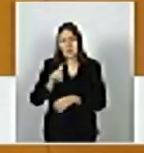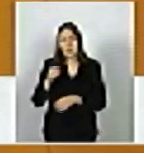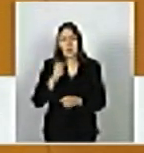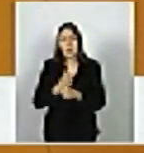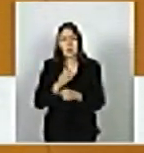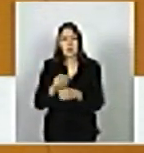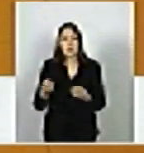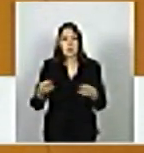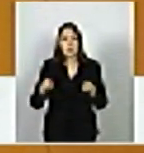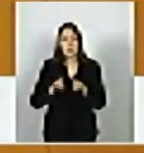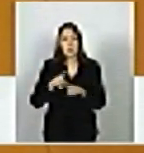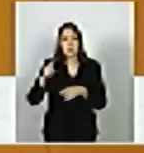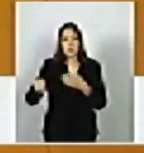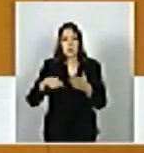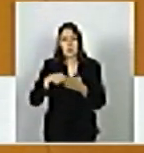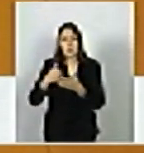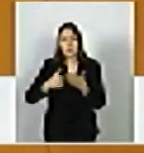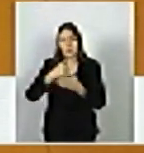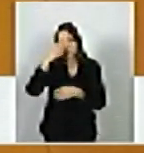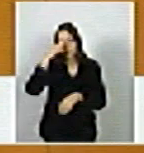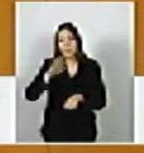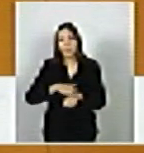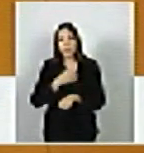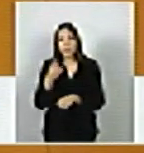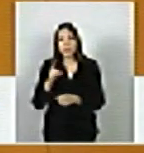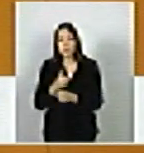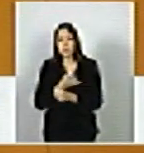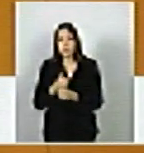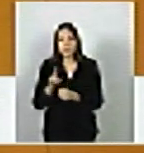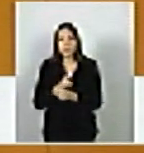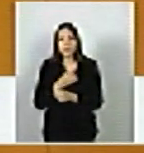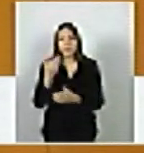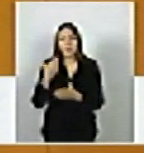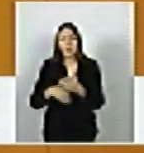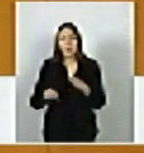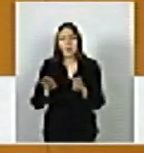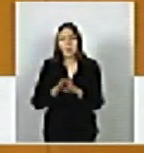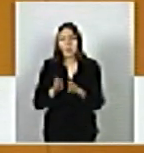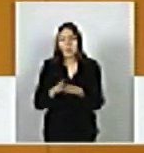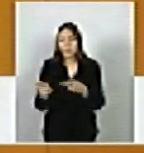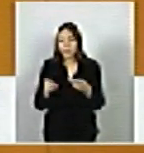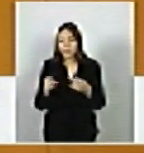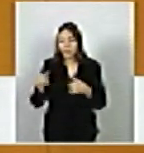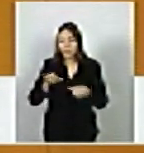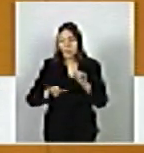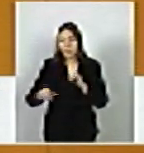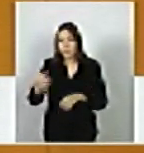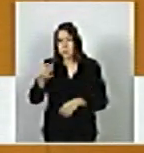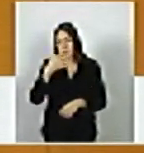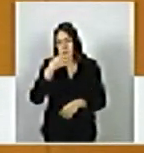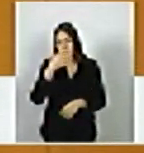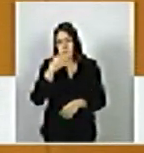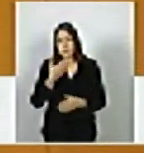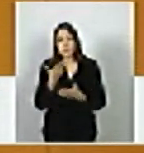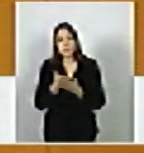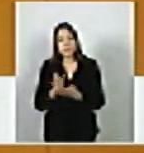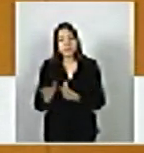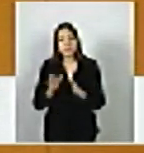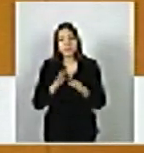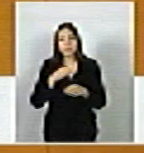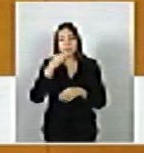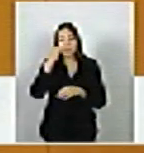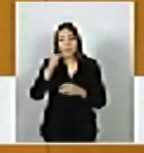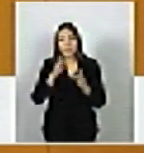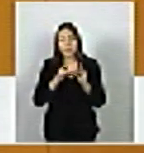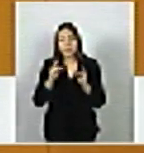de México debido a las inconsistencias en sus procesos de producción, e informó que los